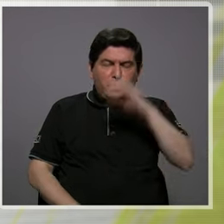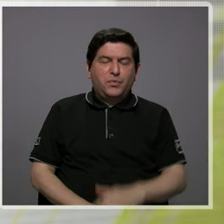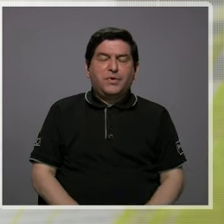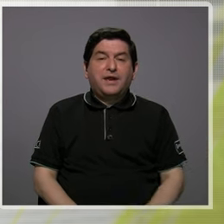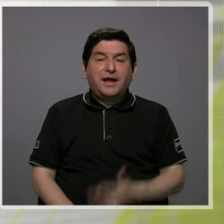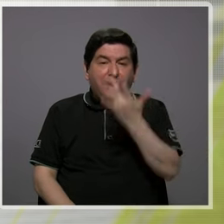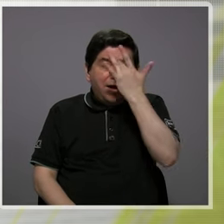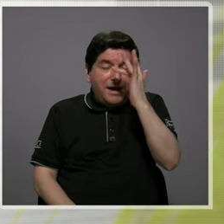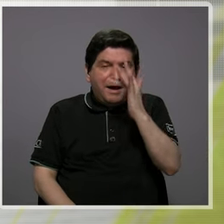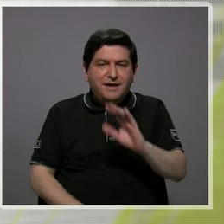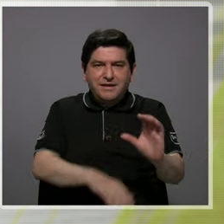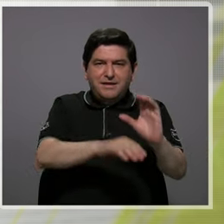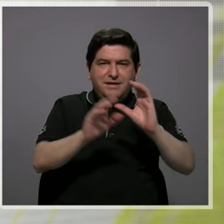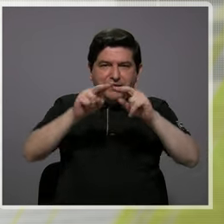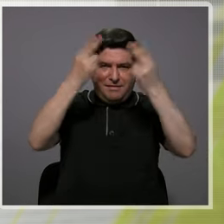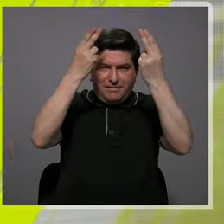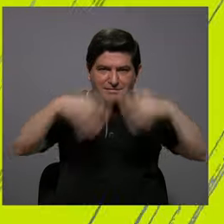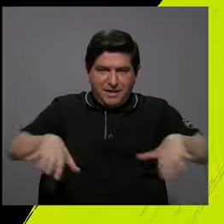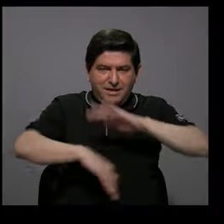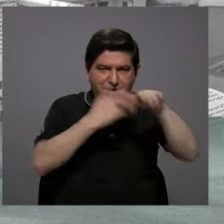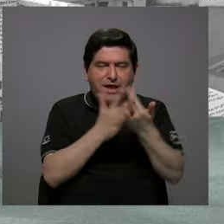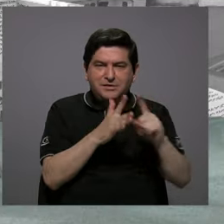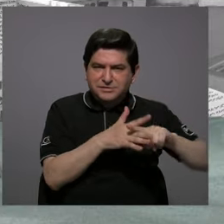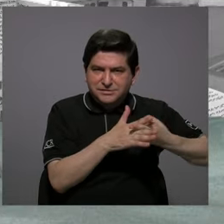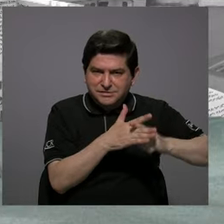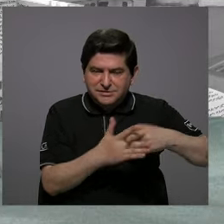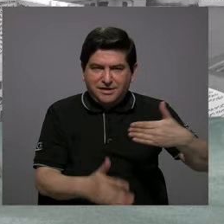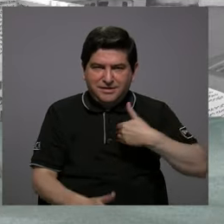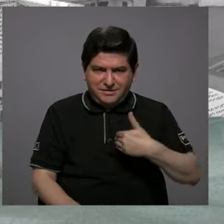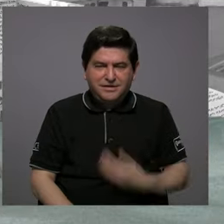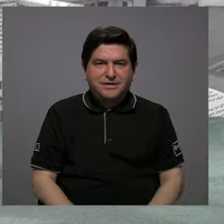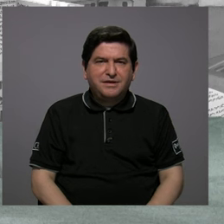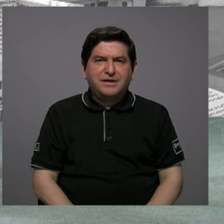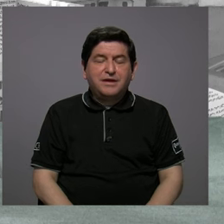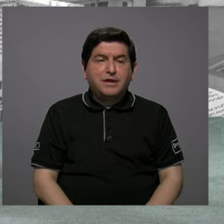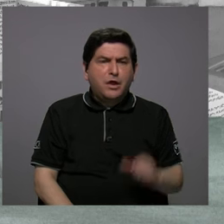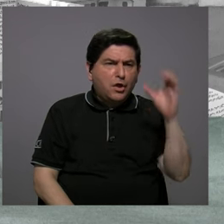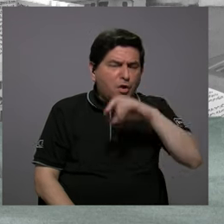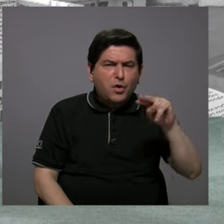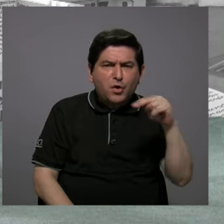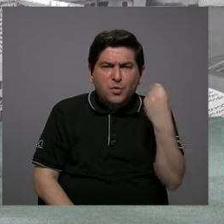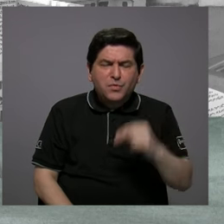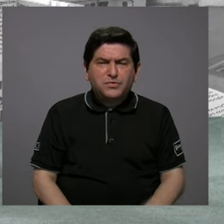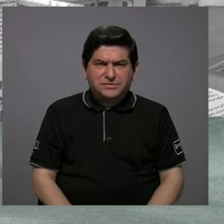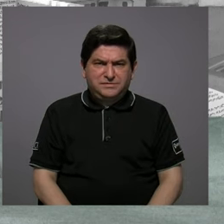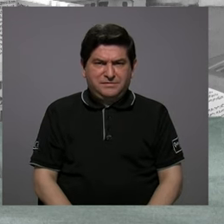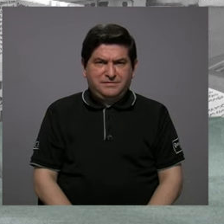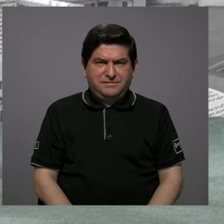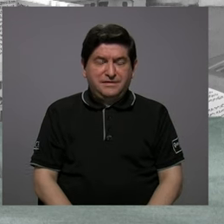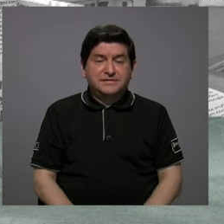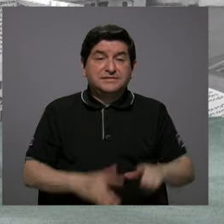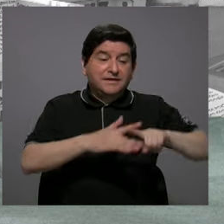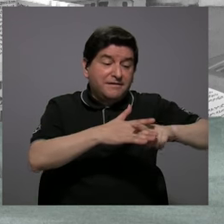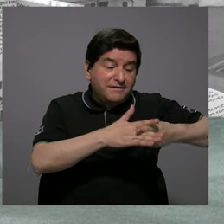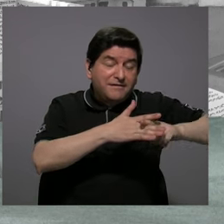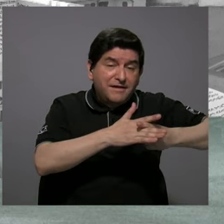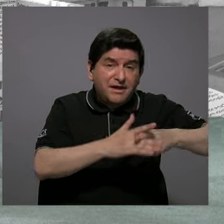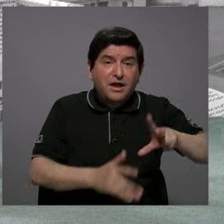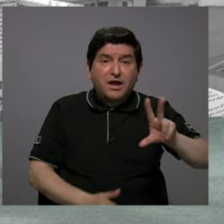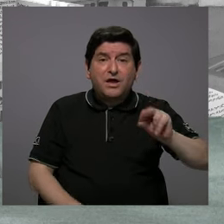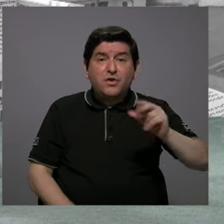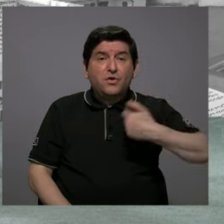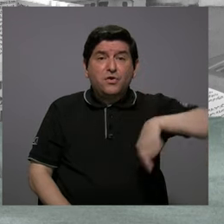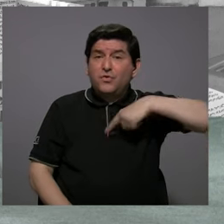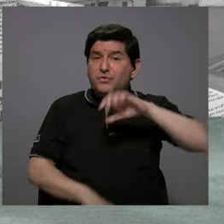artificial con todas sus herramientas e rastreadores de noticias agentes inteligentes herramientas que no estamos